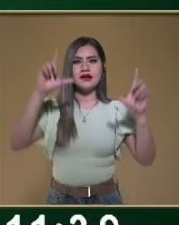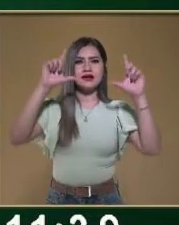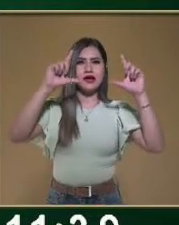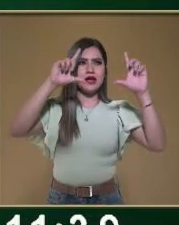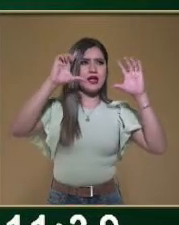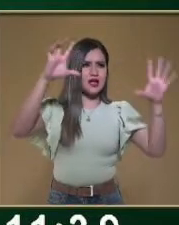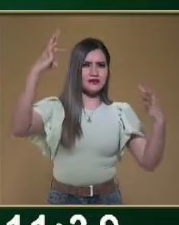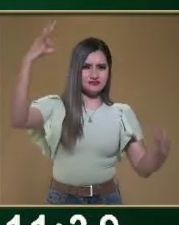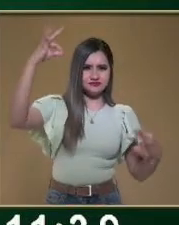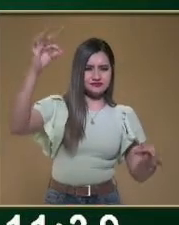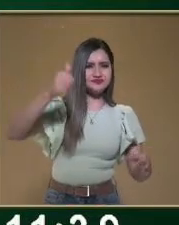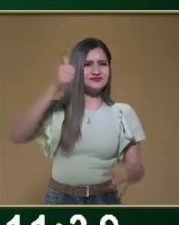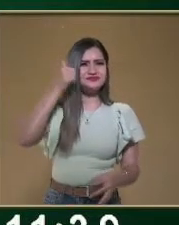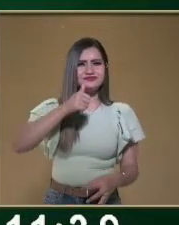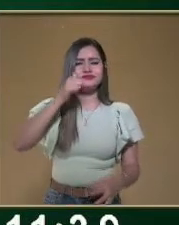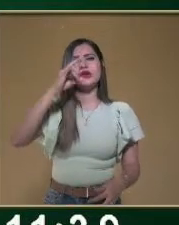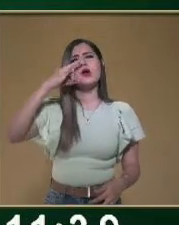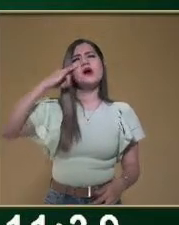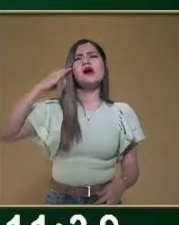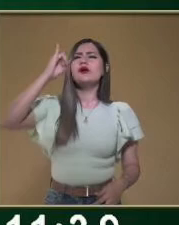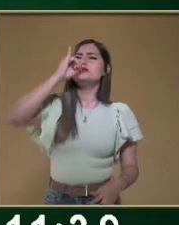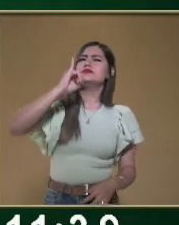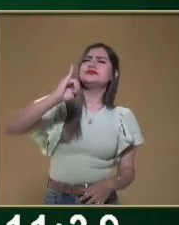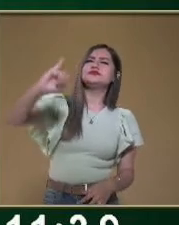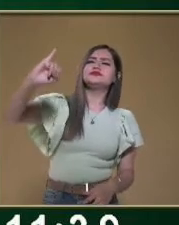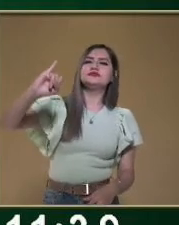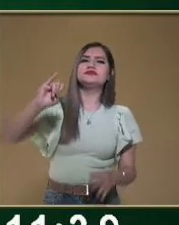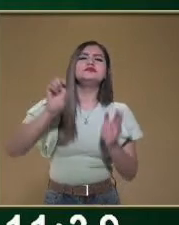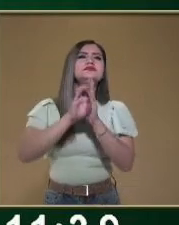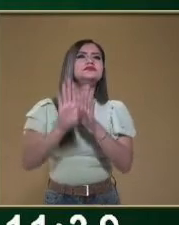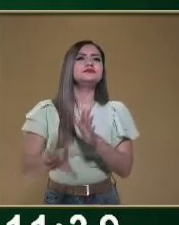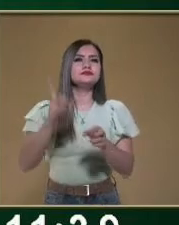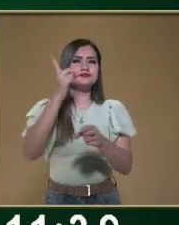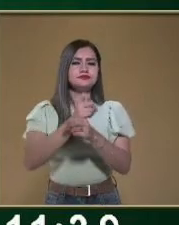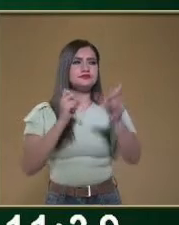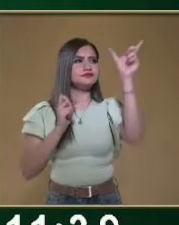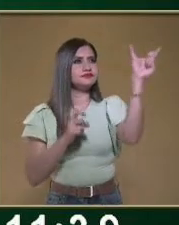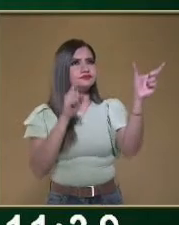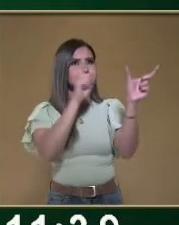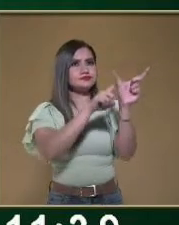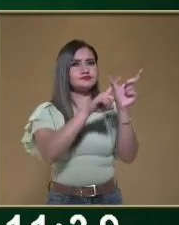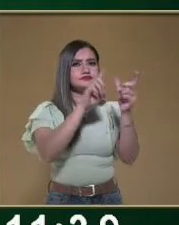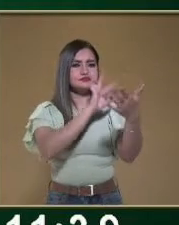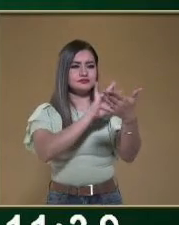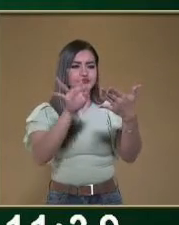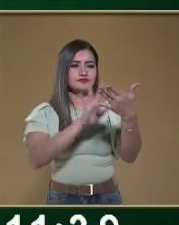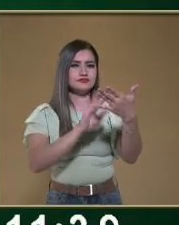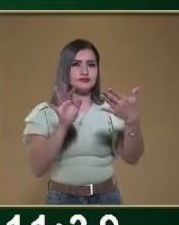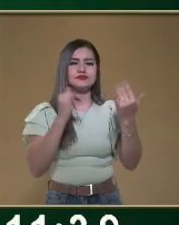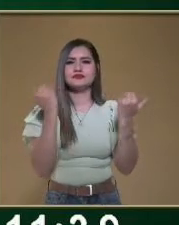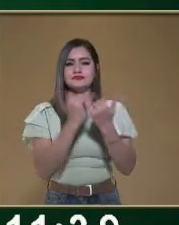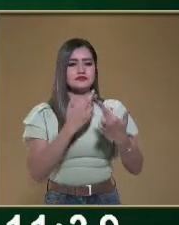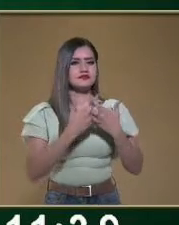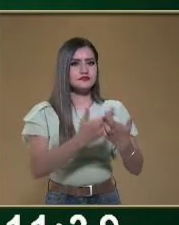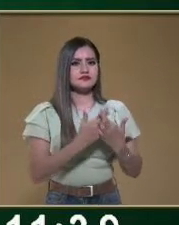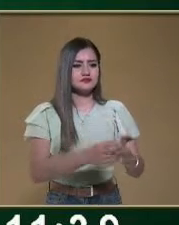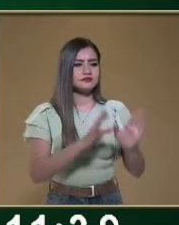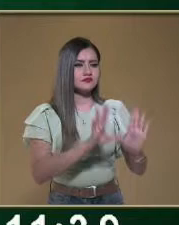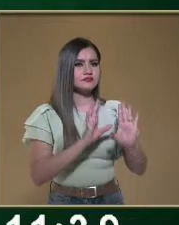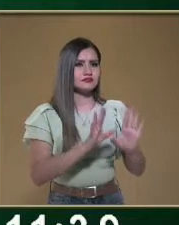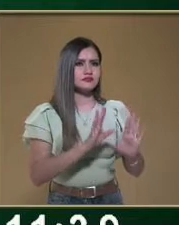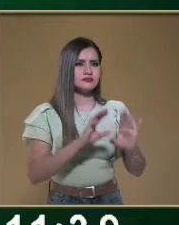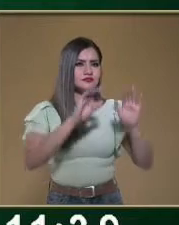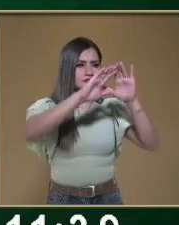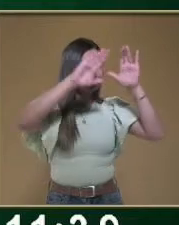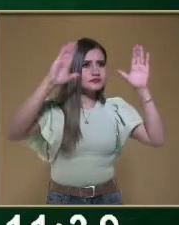distancia. Y tenemos dos ejemplos. Recicla para cuidar el planeta. Y el mami con su hijo colocando